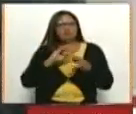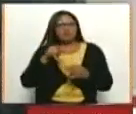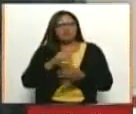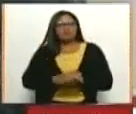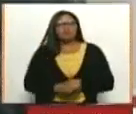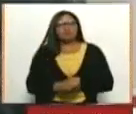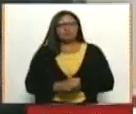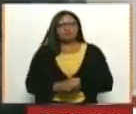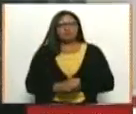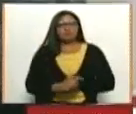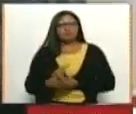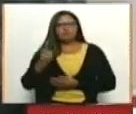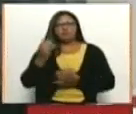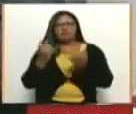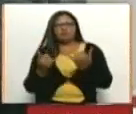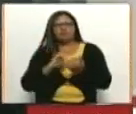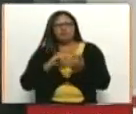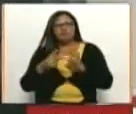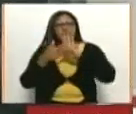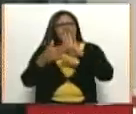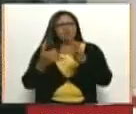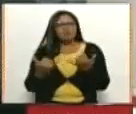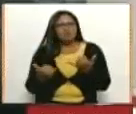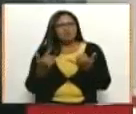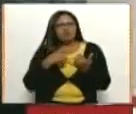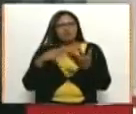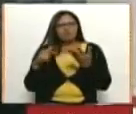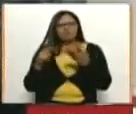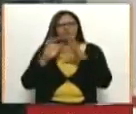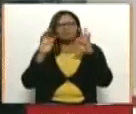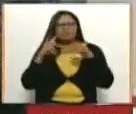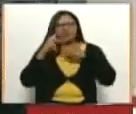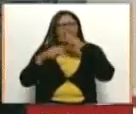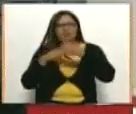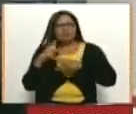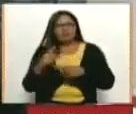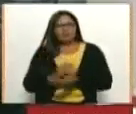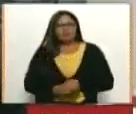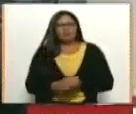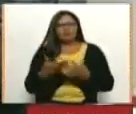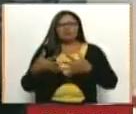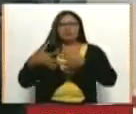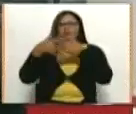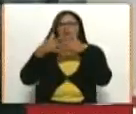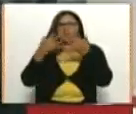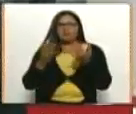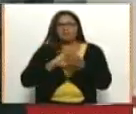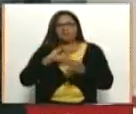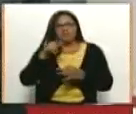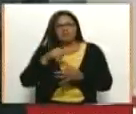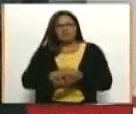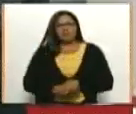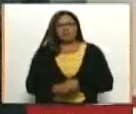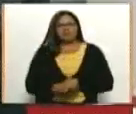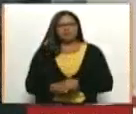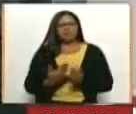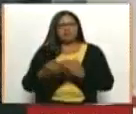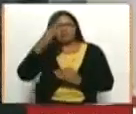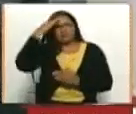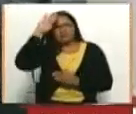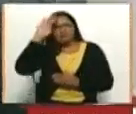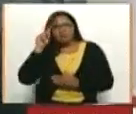único desafío que alguna vez se le presentó en términos geopolíticos a Estados Unidos en el continente fue Cuba en